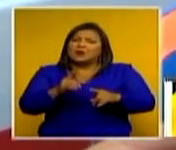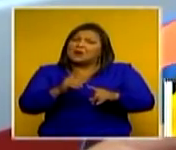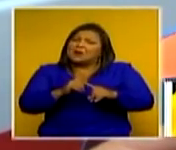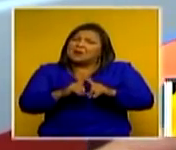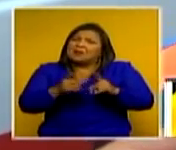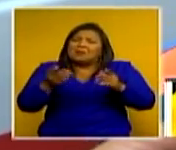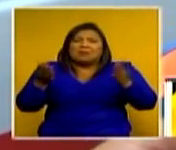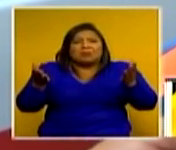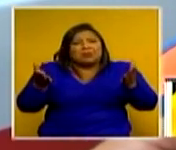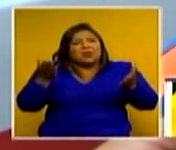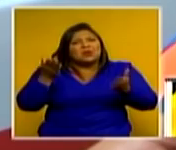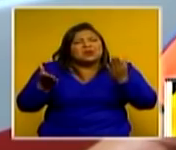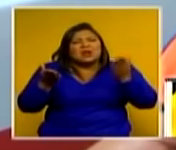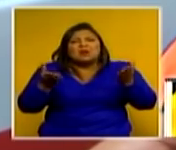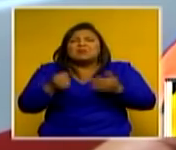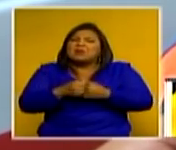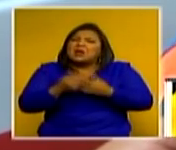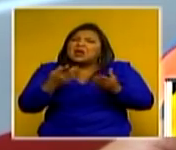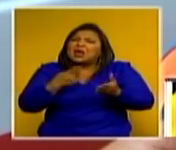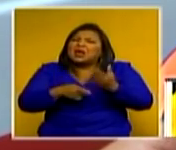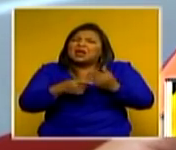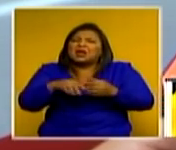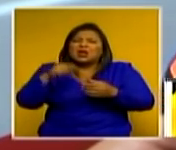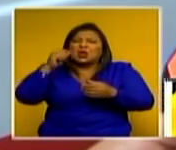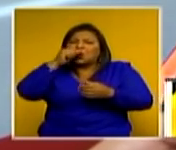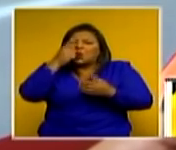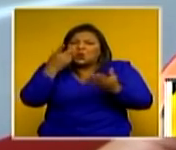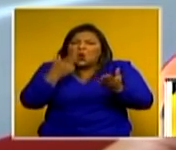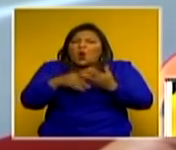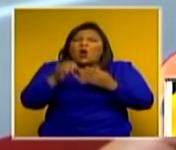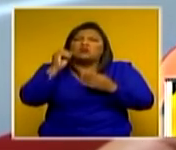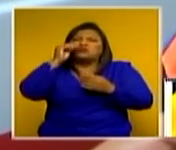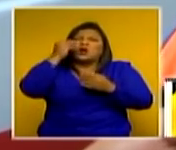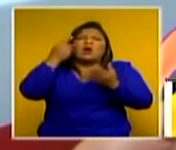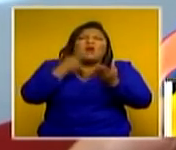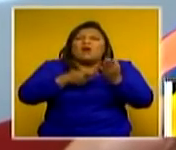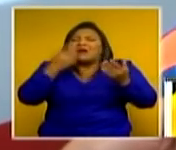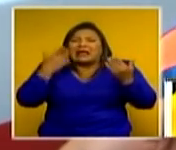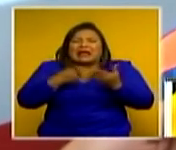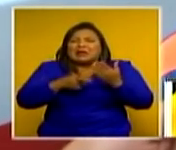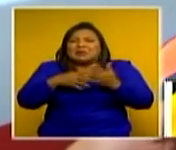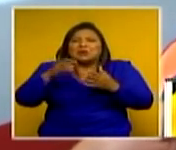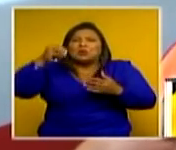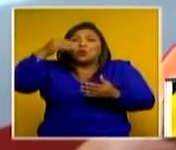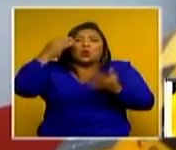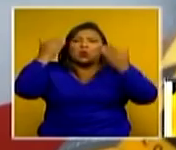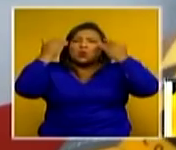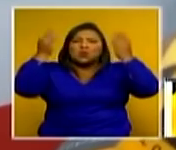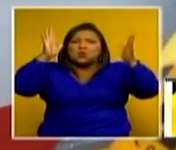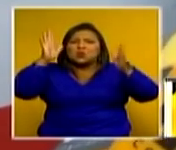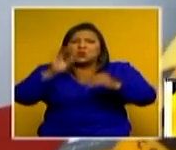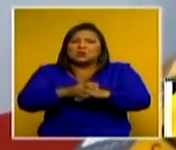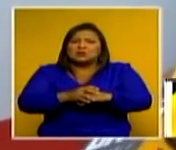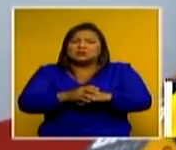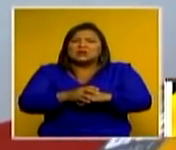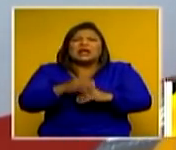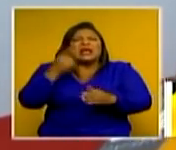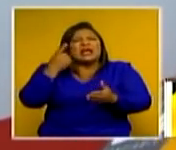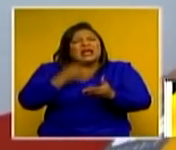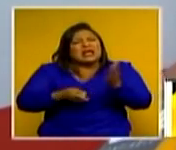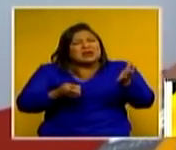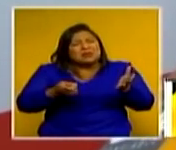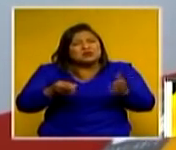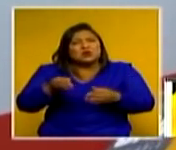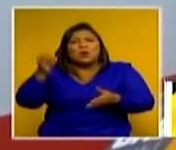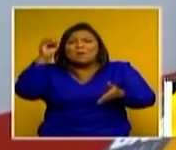siempre sube que puede ser droga porque es así por así no va a volver algo y pasa se van a de mañana dos iguales trabajan drogado las